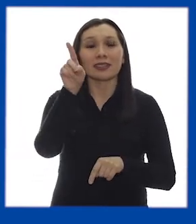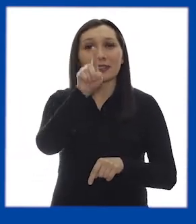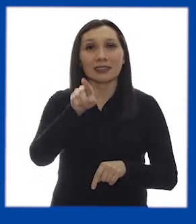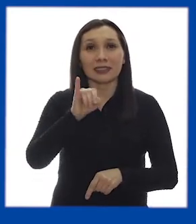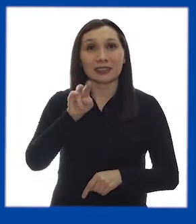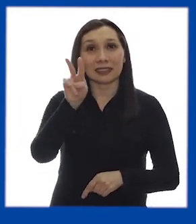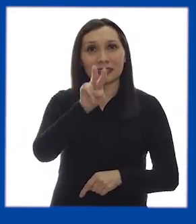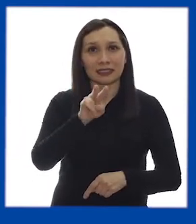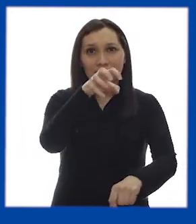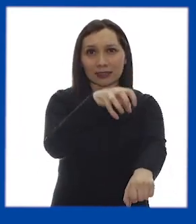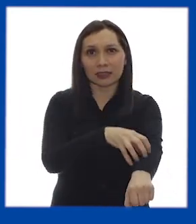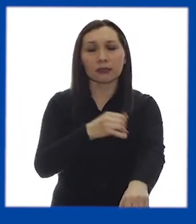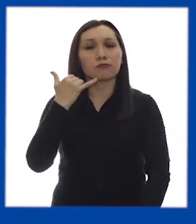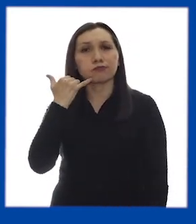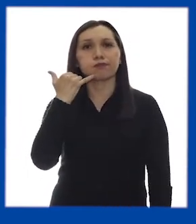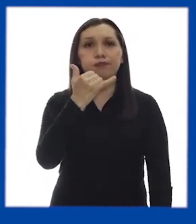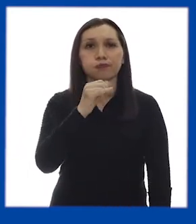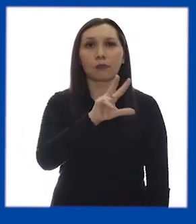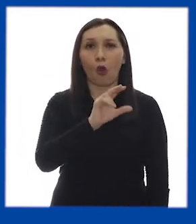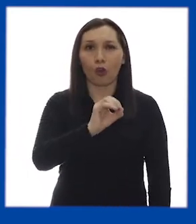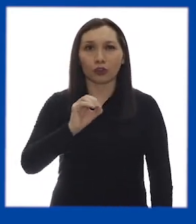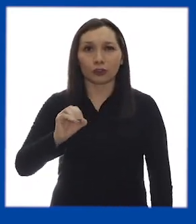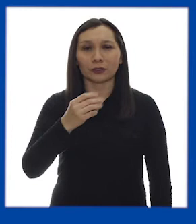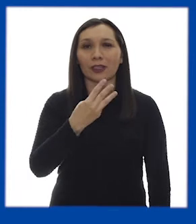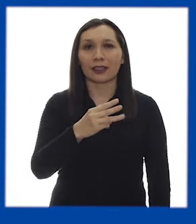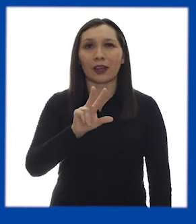regional. Llamar al call center